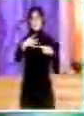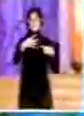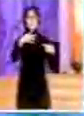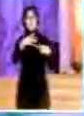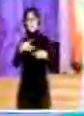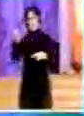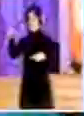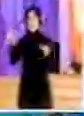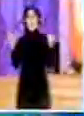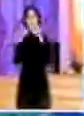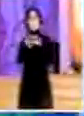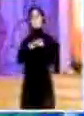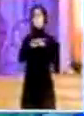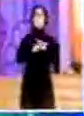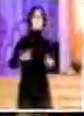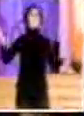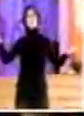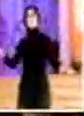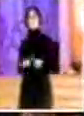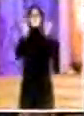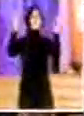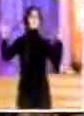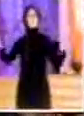da igual, le da